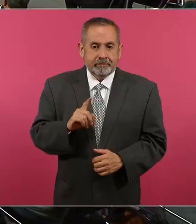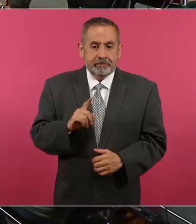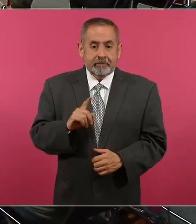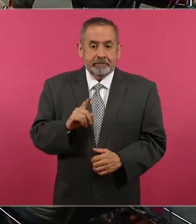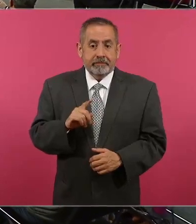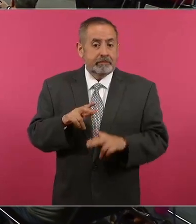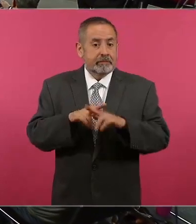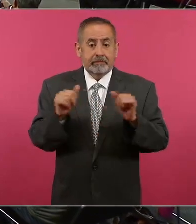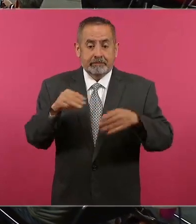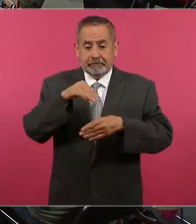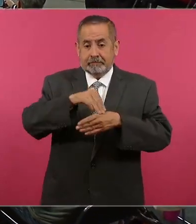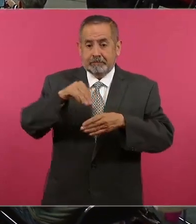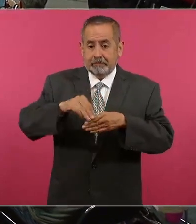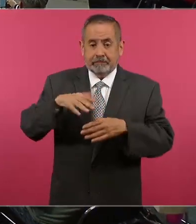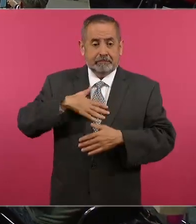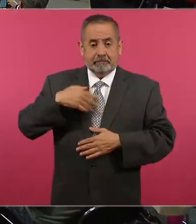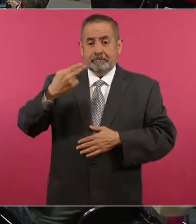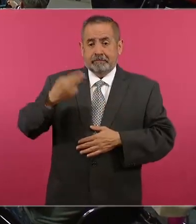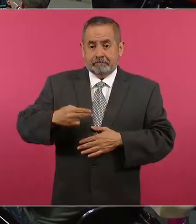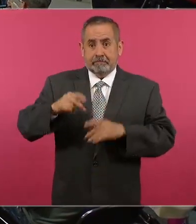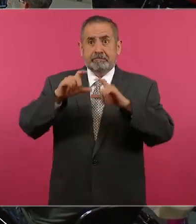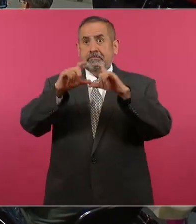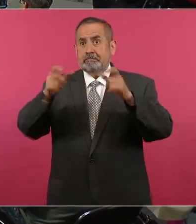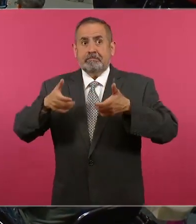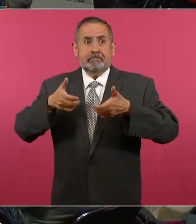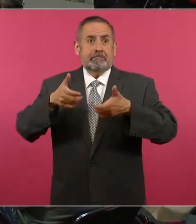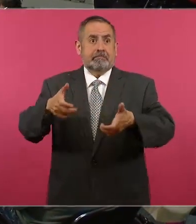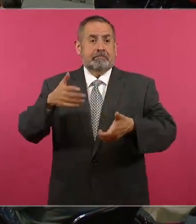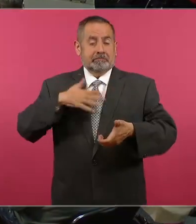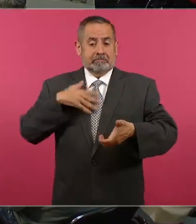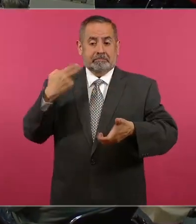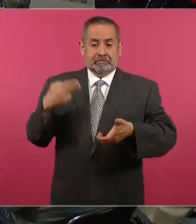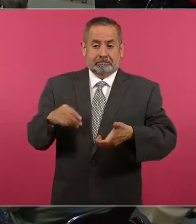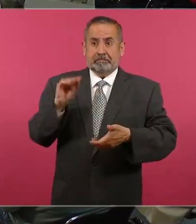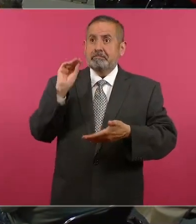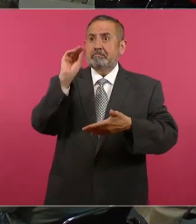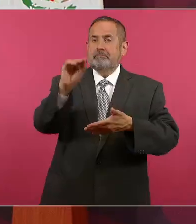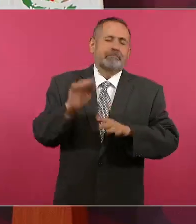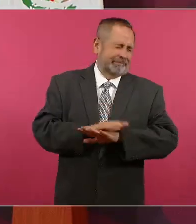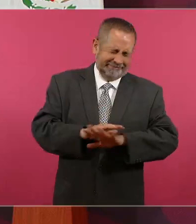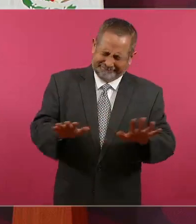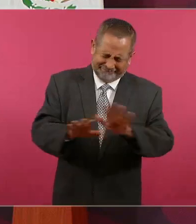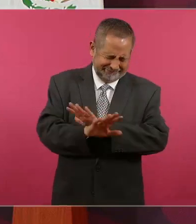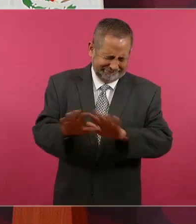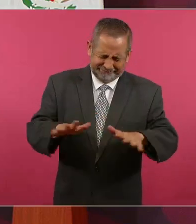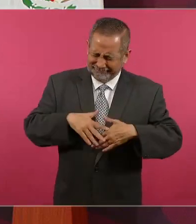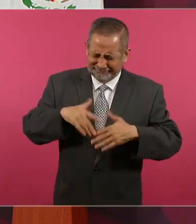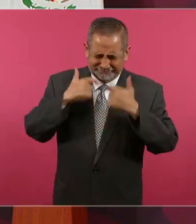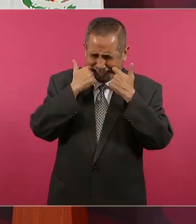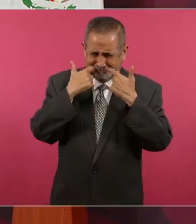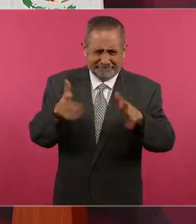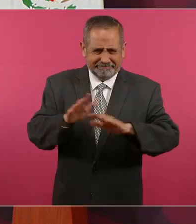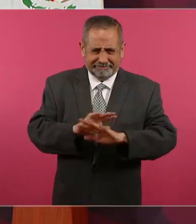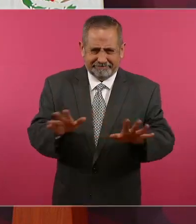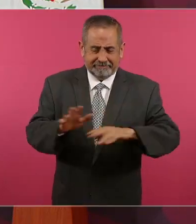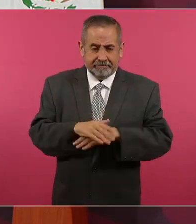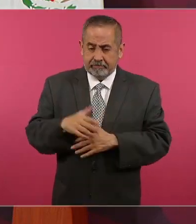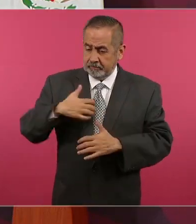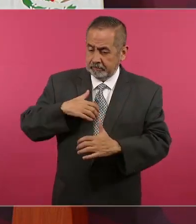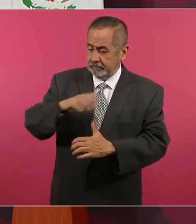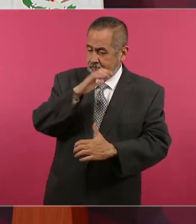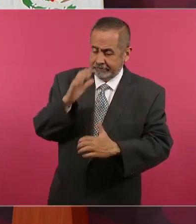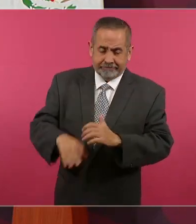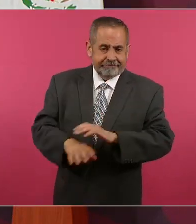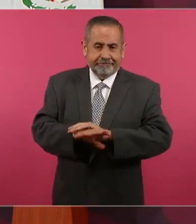ninguna estatua, ningún nombre de calle, ni nada, nada, no quiero nada de eso cuando yo termine.